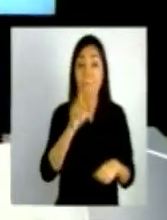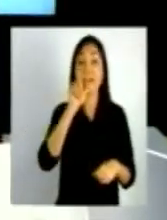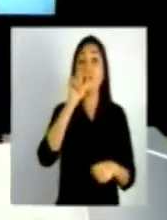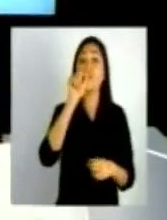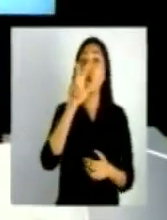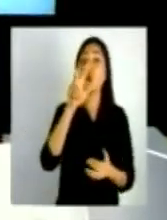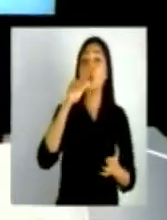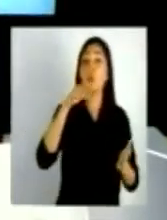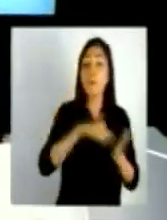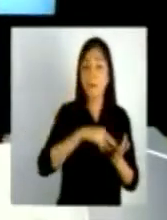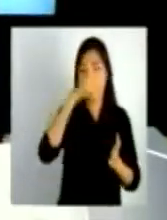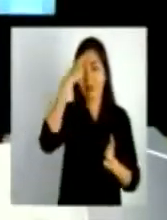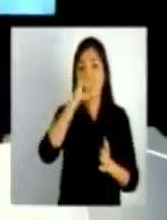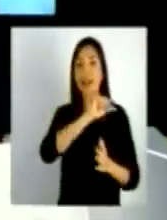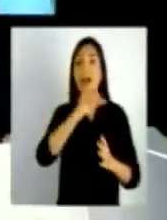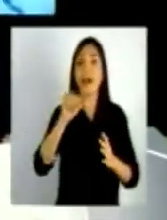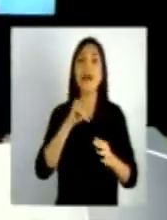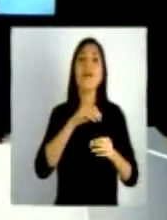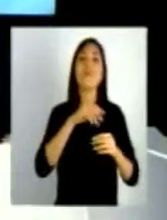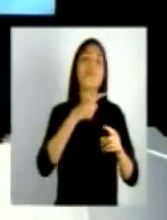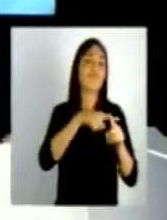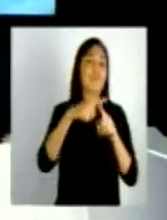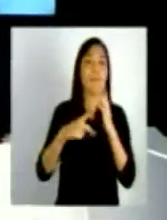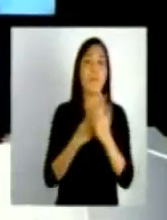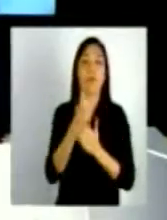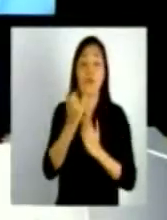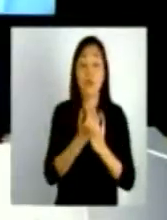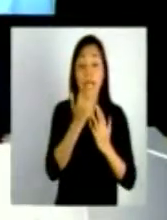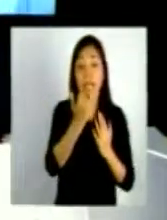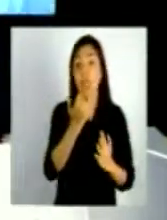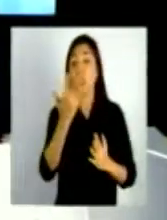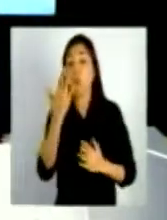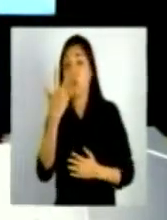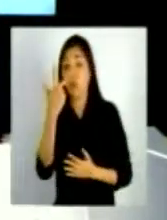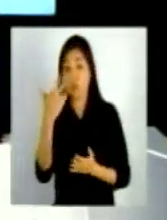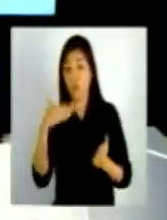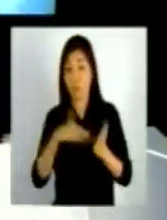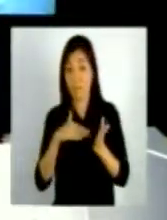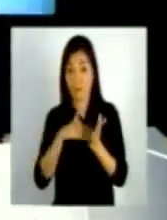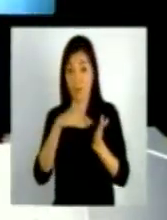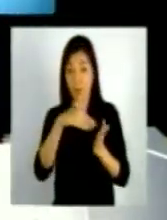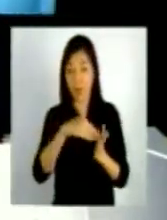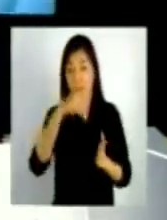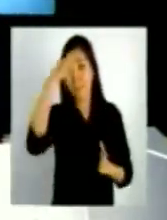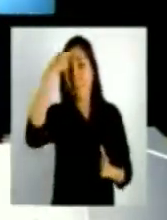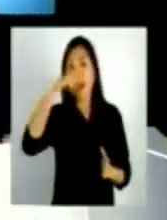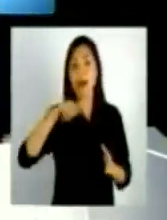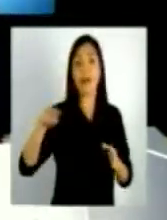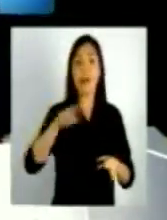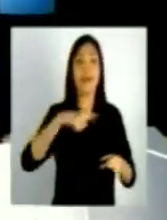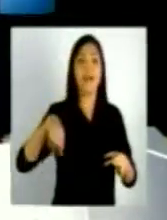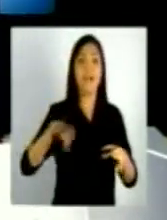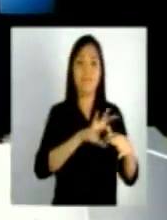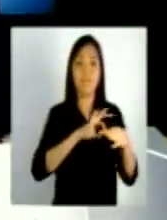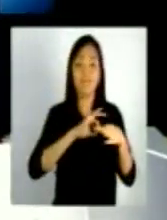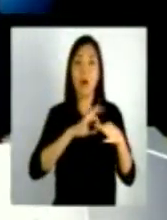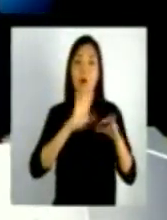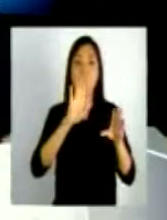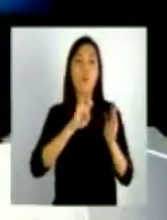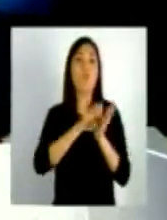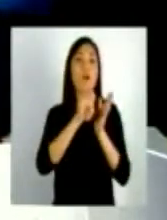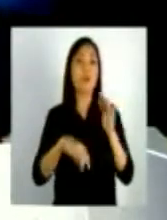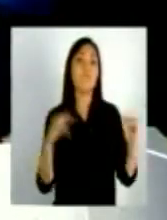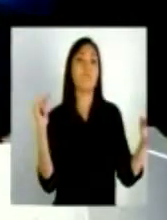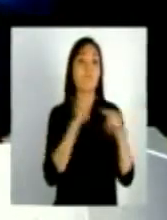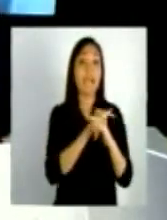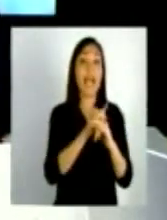pesos para los proyectos de movilidad sustentable, y estamos hablando de 58,000 millones de pesos para la conectividad en el estado, es decir, carreteras